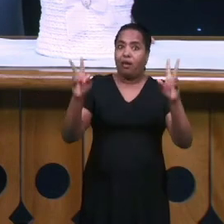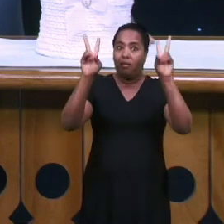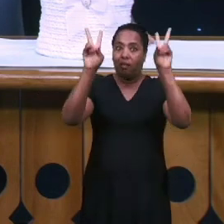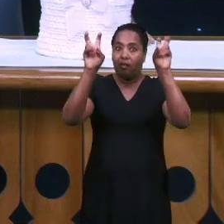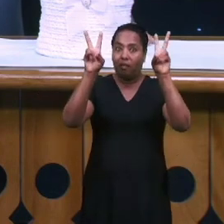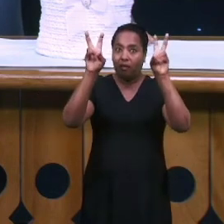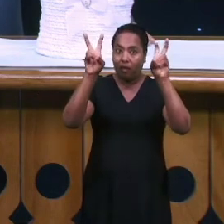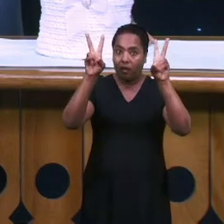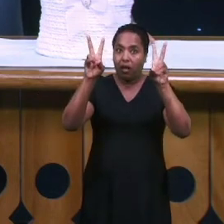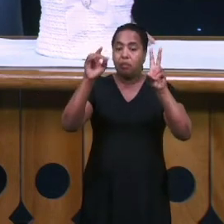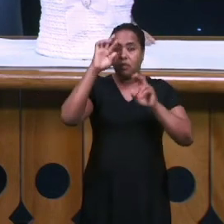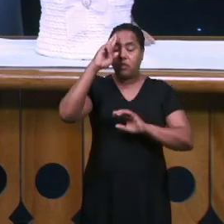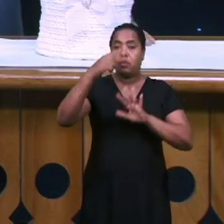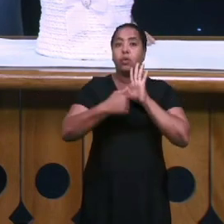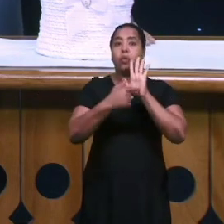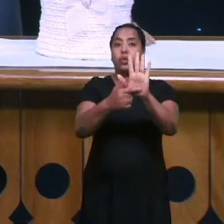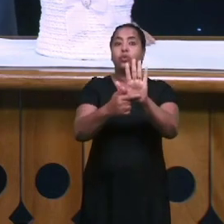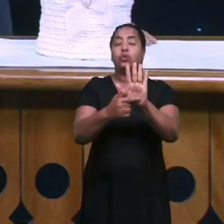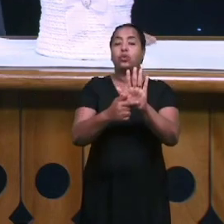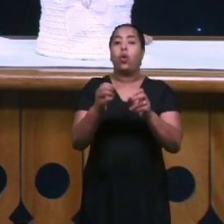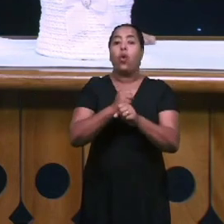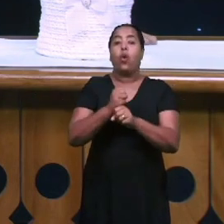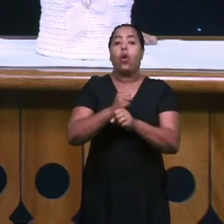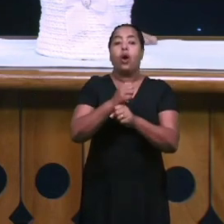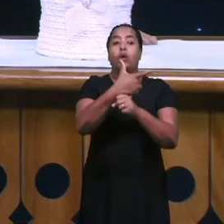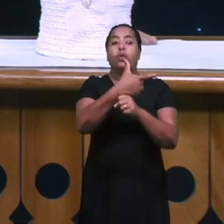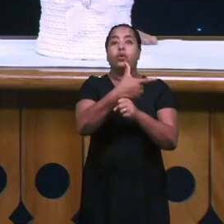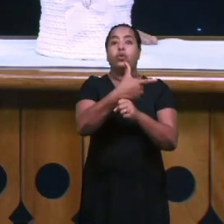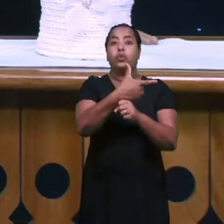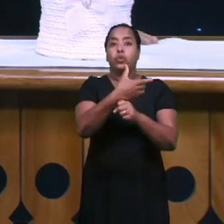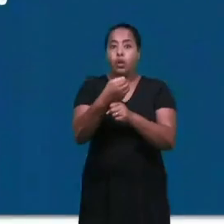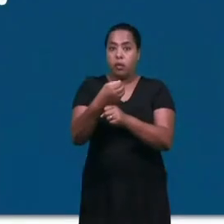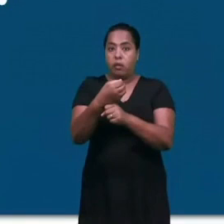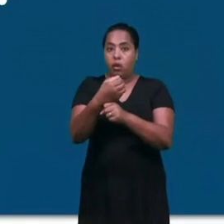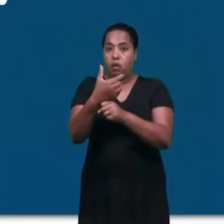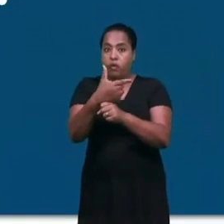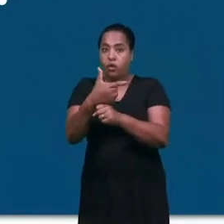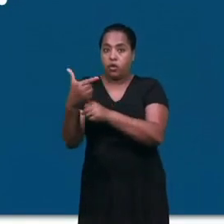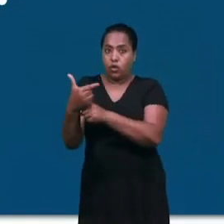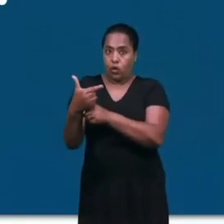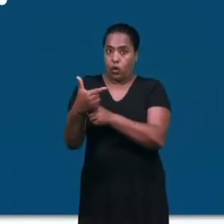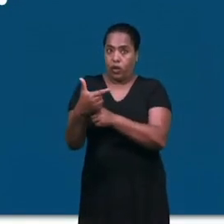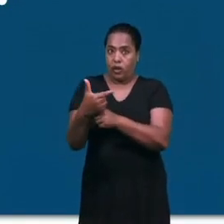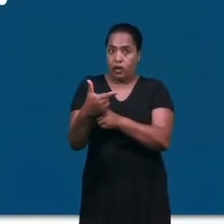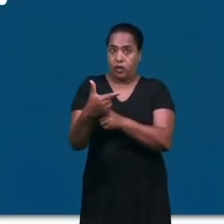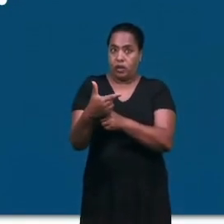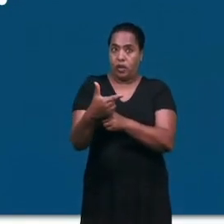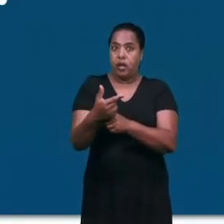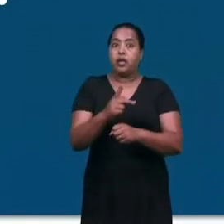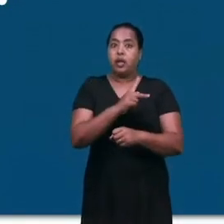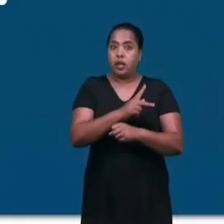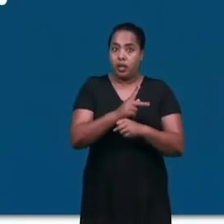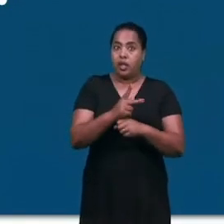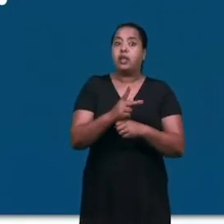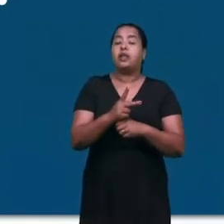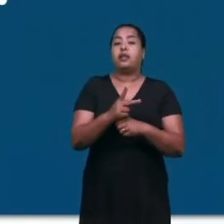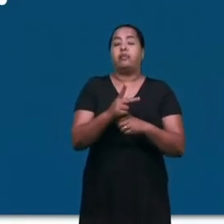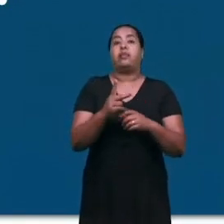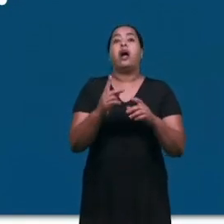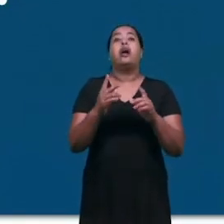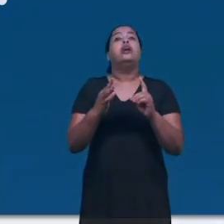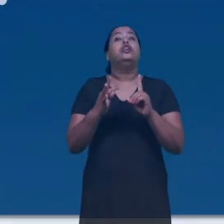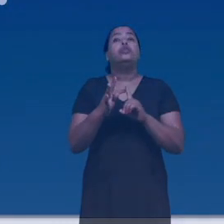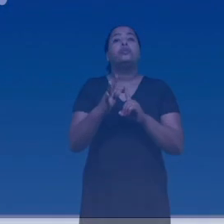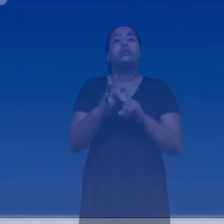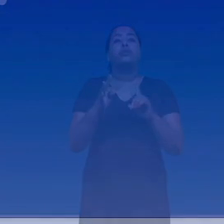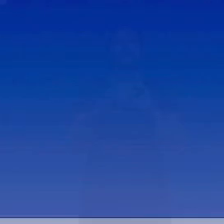Señor mostró para el año que comienza, el año 2022, está en la primera carta de Pablo a Timoteo, capítulo 3, versículo 9,